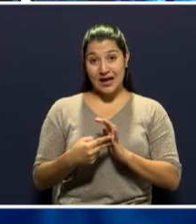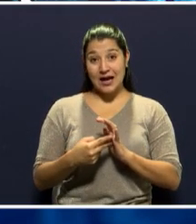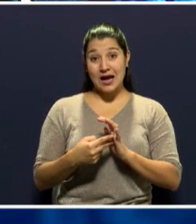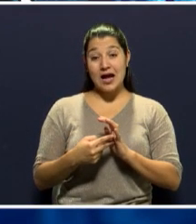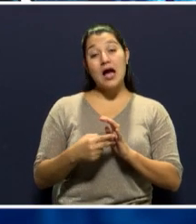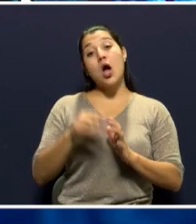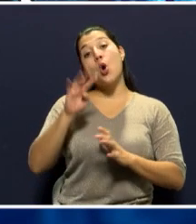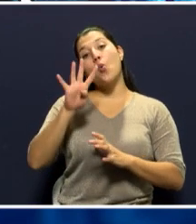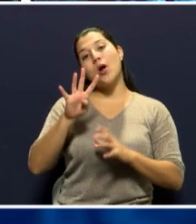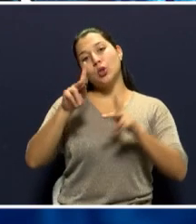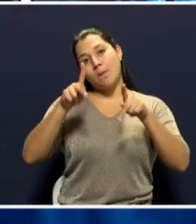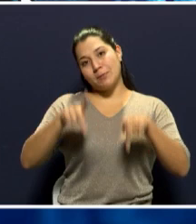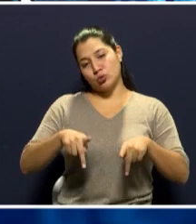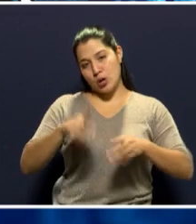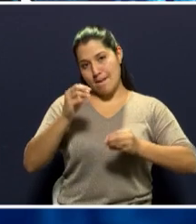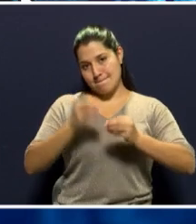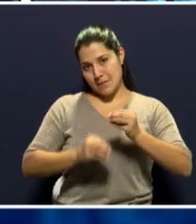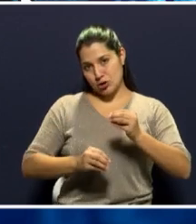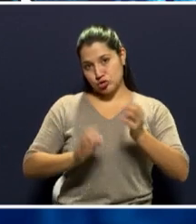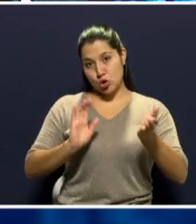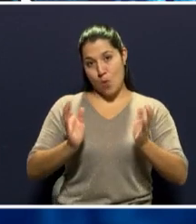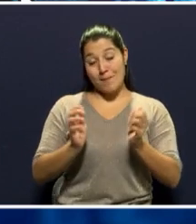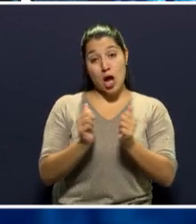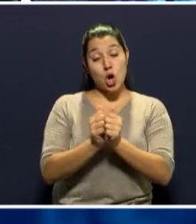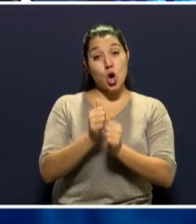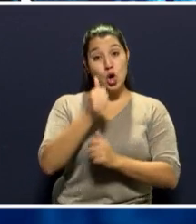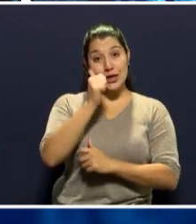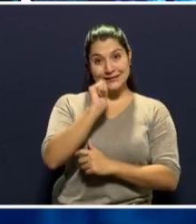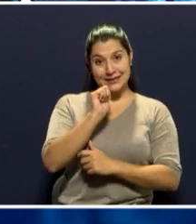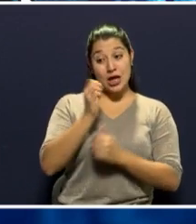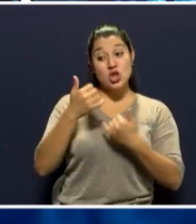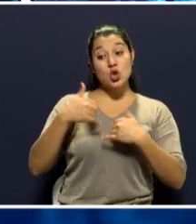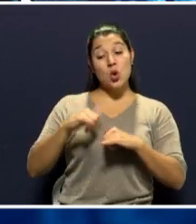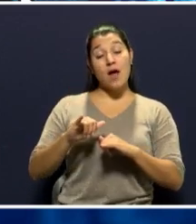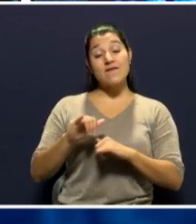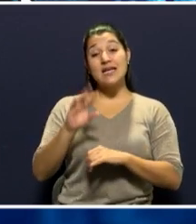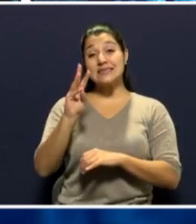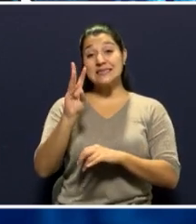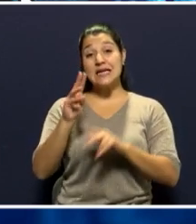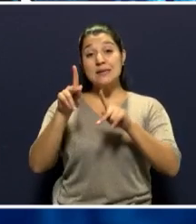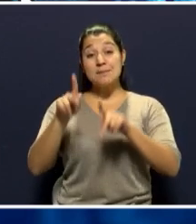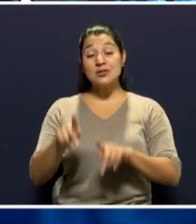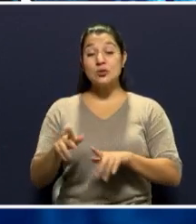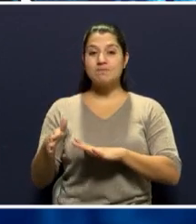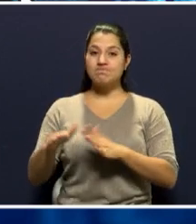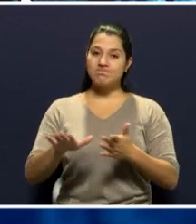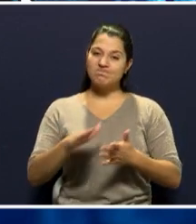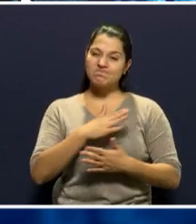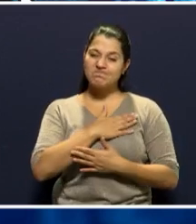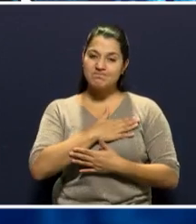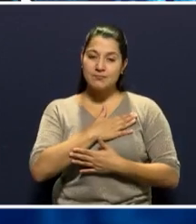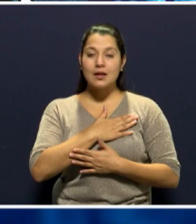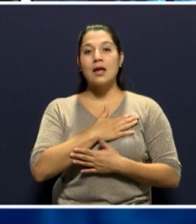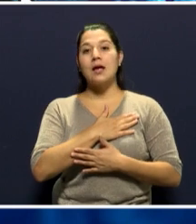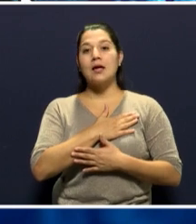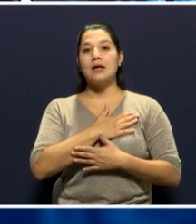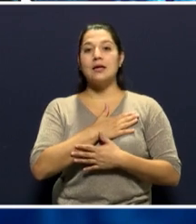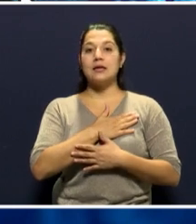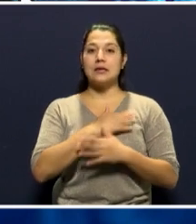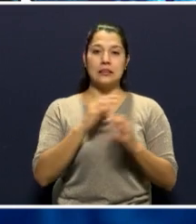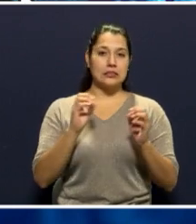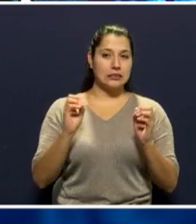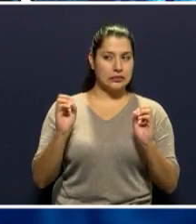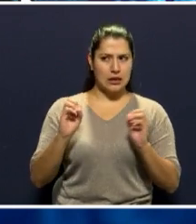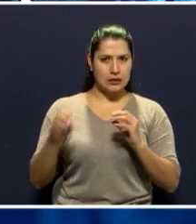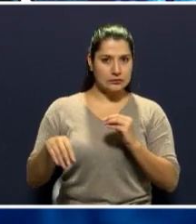menos que ayer. Nos mantenemos en 6 personas fallecidas, lamentablemente, sin nuevos decesos